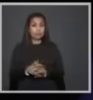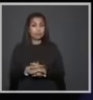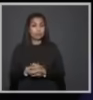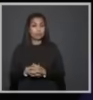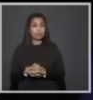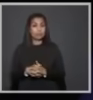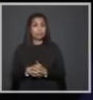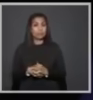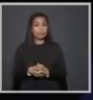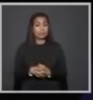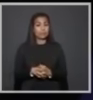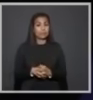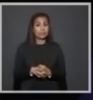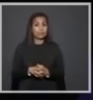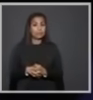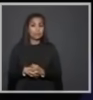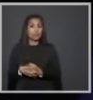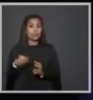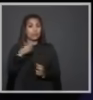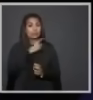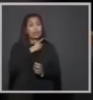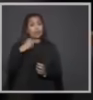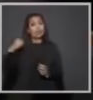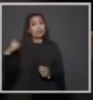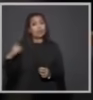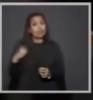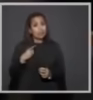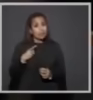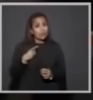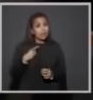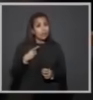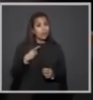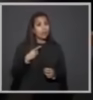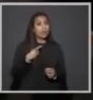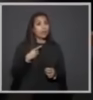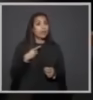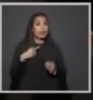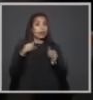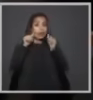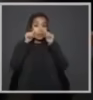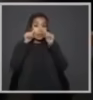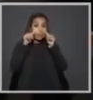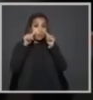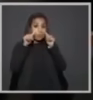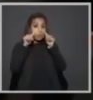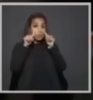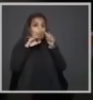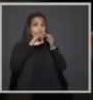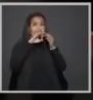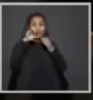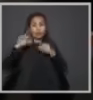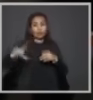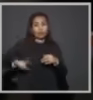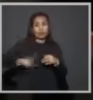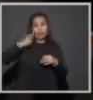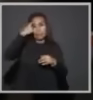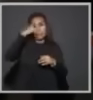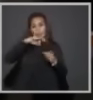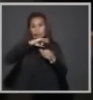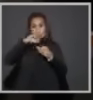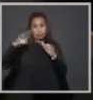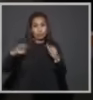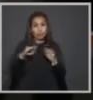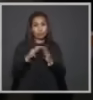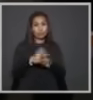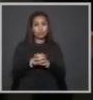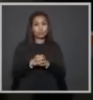debe de tener consideración a todos. El gobierno es de todos, a diferencia